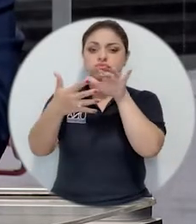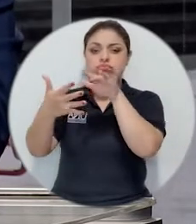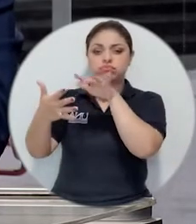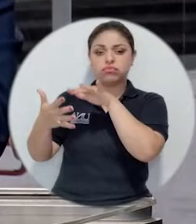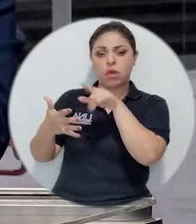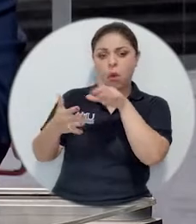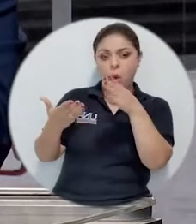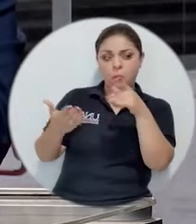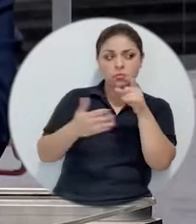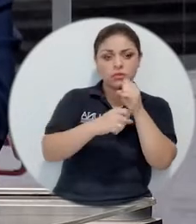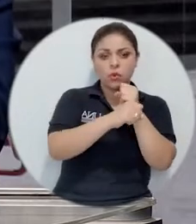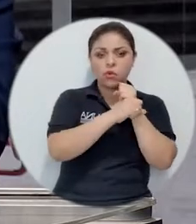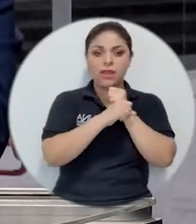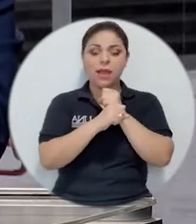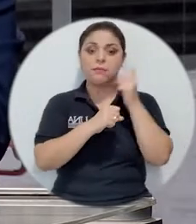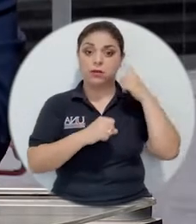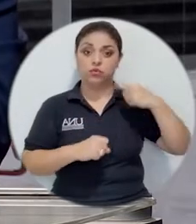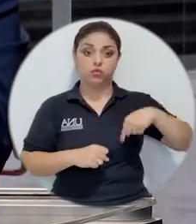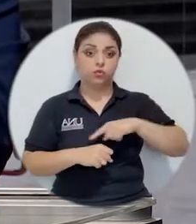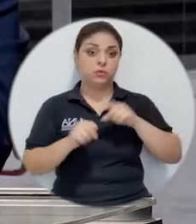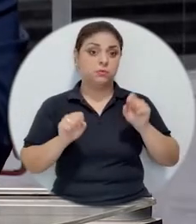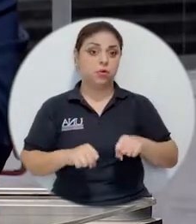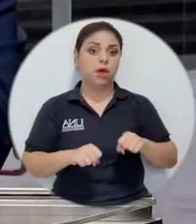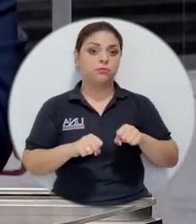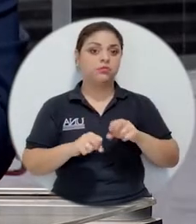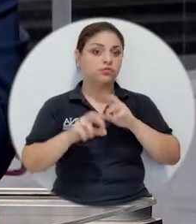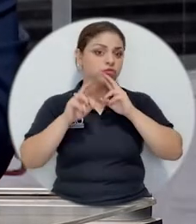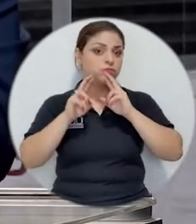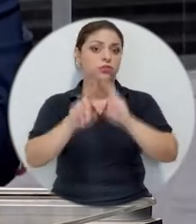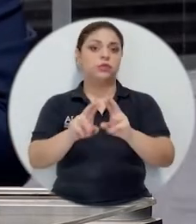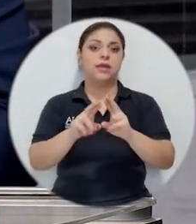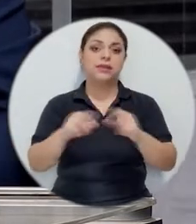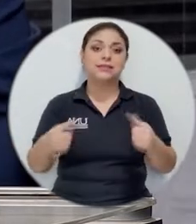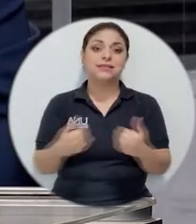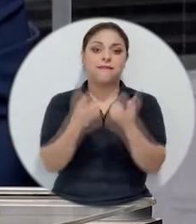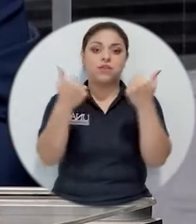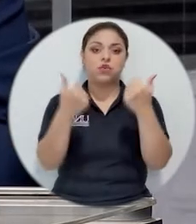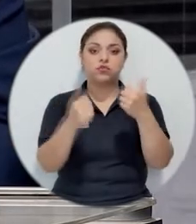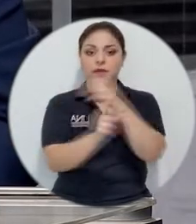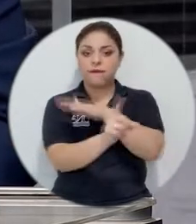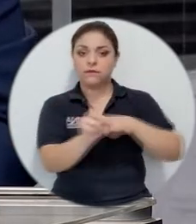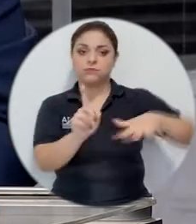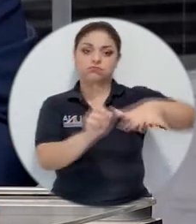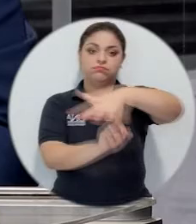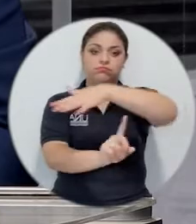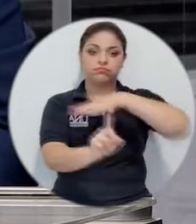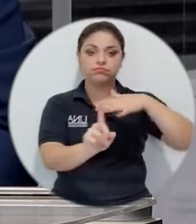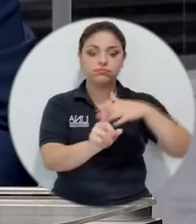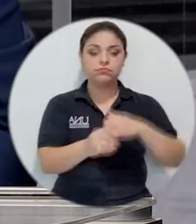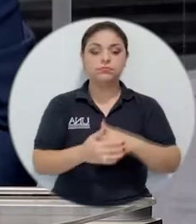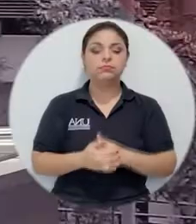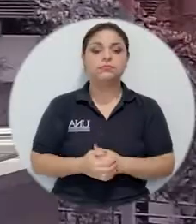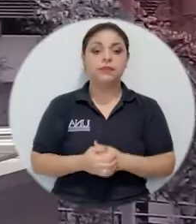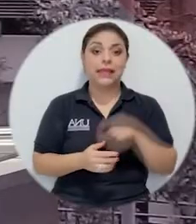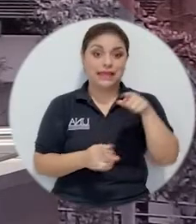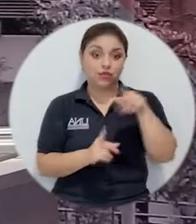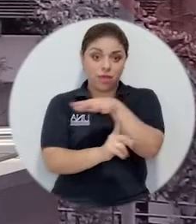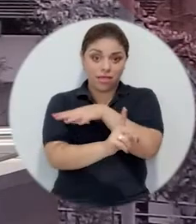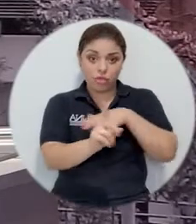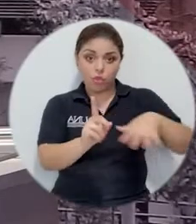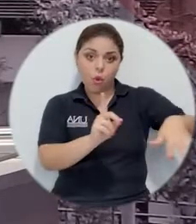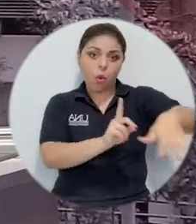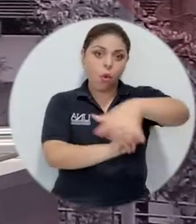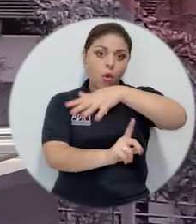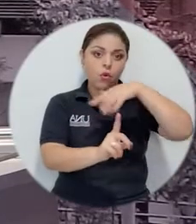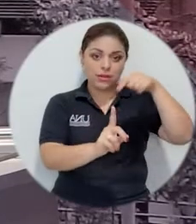seguridad para también poder tener la capacidad de responder a los desafíos que se vienen presentando en el entorno. Y eso del entorno es fundamental en